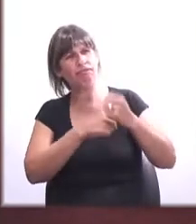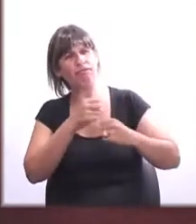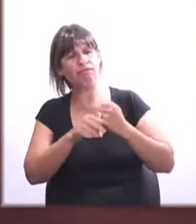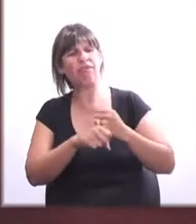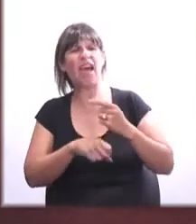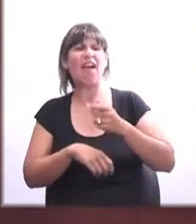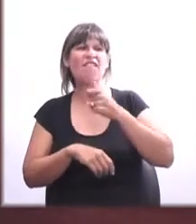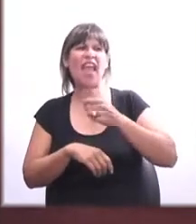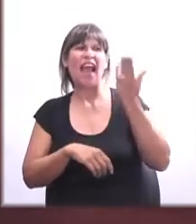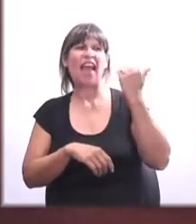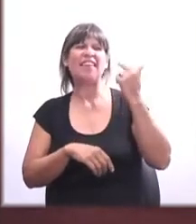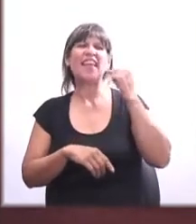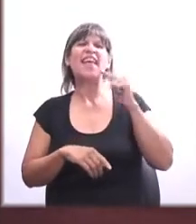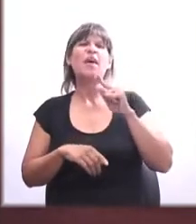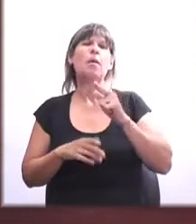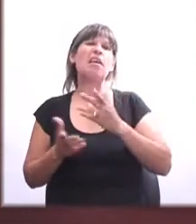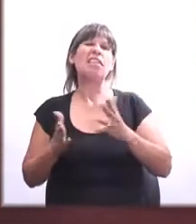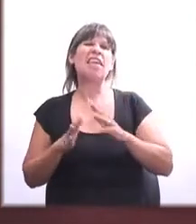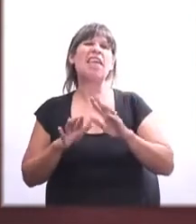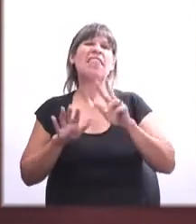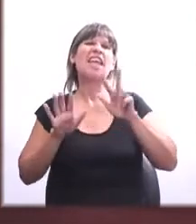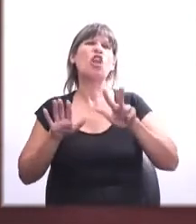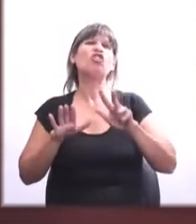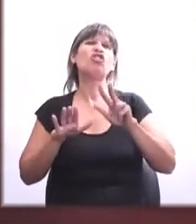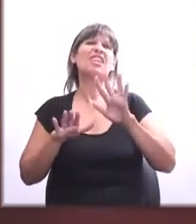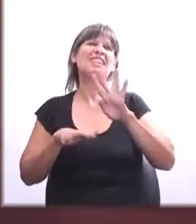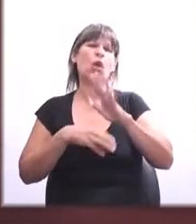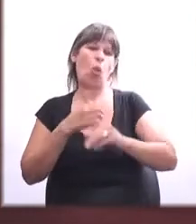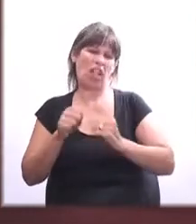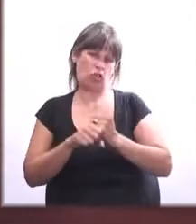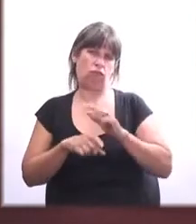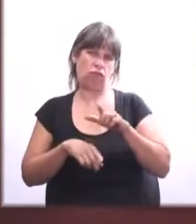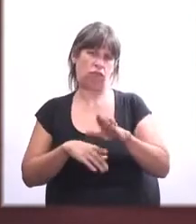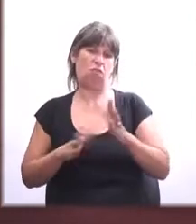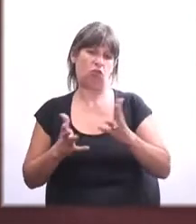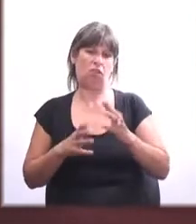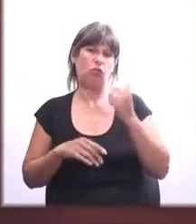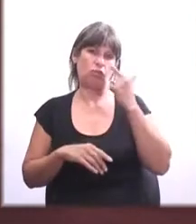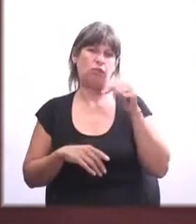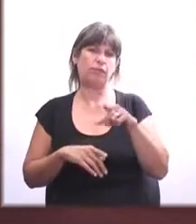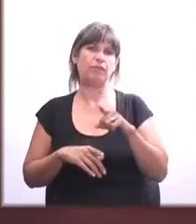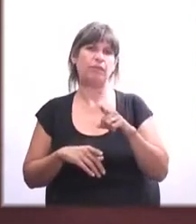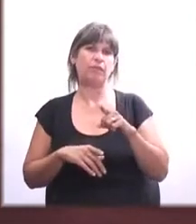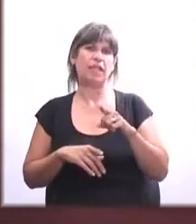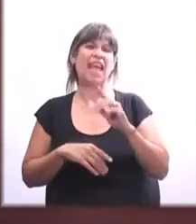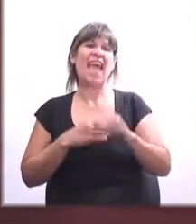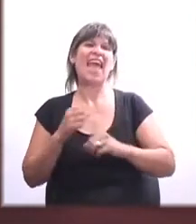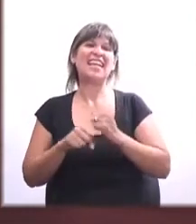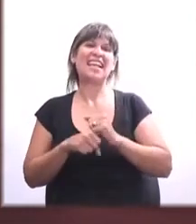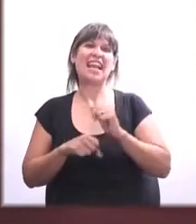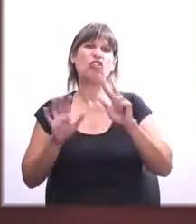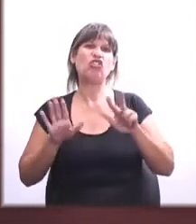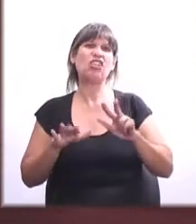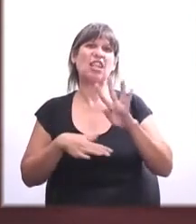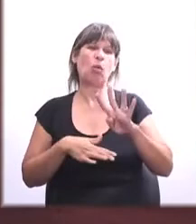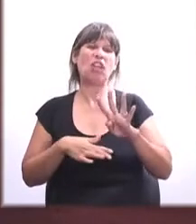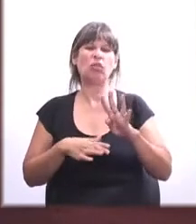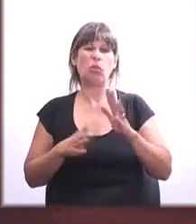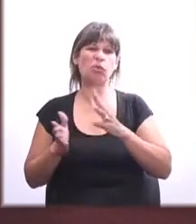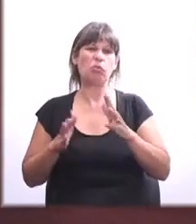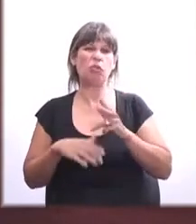Realidades viejas, que no tienen bandera política, porque todos los sectores políticos han pasado por la misma. Desde el año 84 a la fecha,